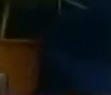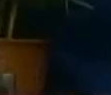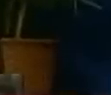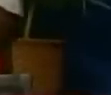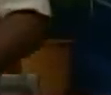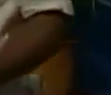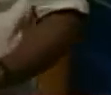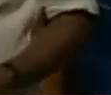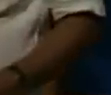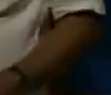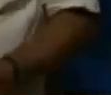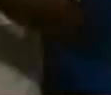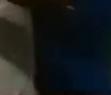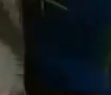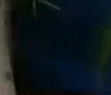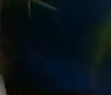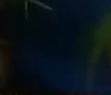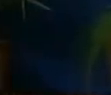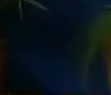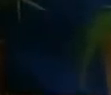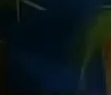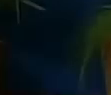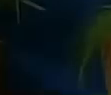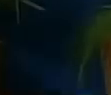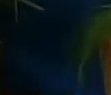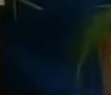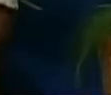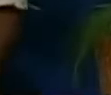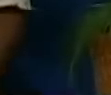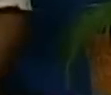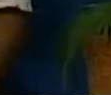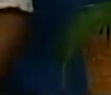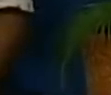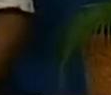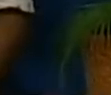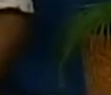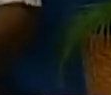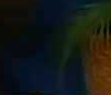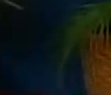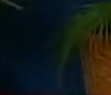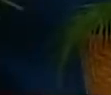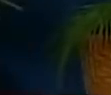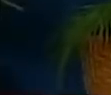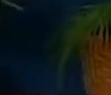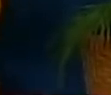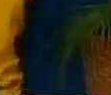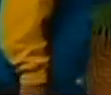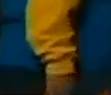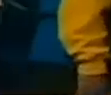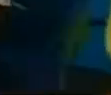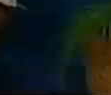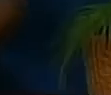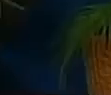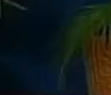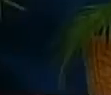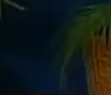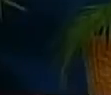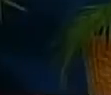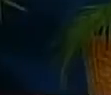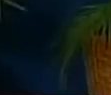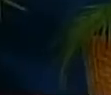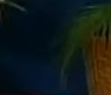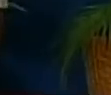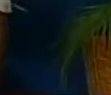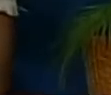el bono alimentario. Nicolás sigue entregando vivienda. Nicolás sigue haciendo escuelas, sigue